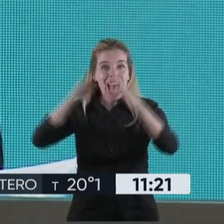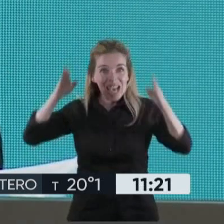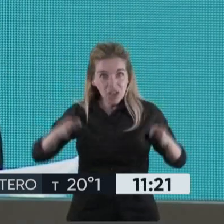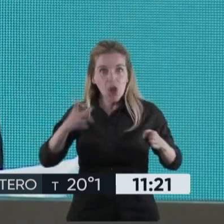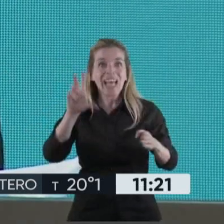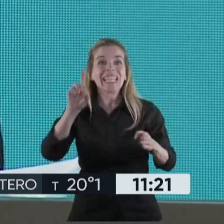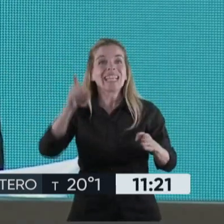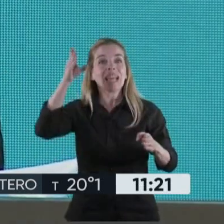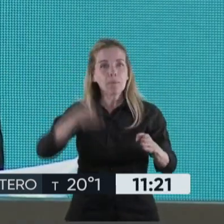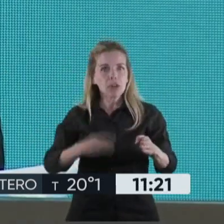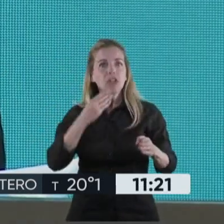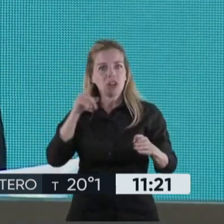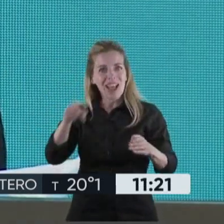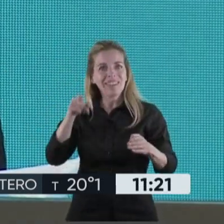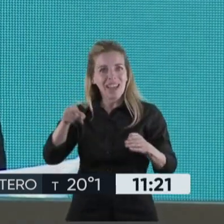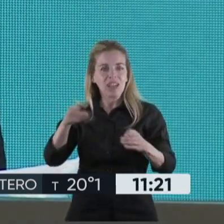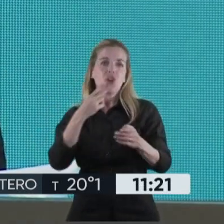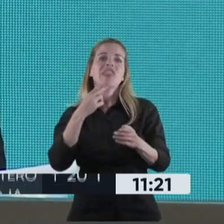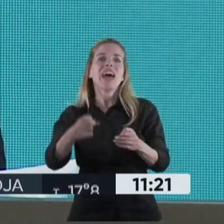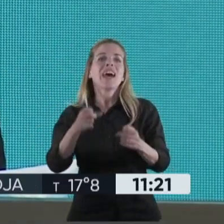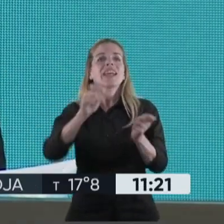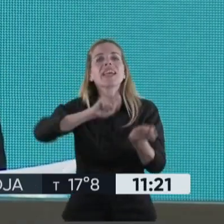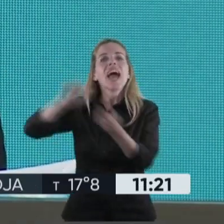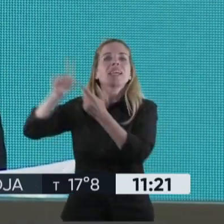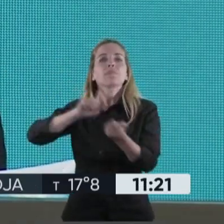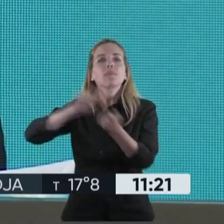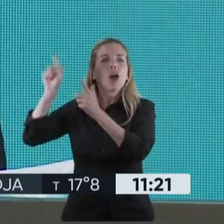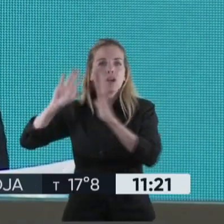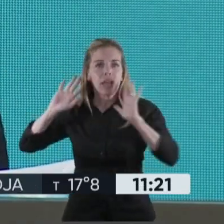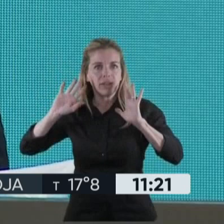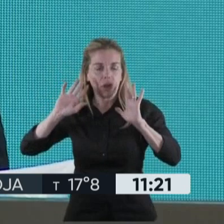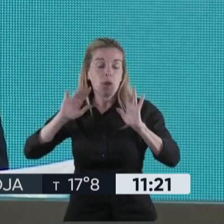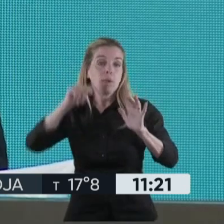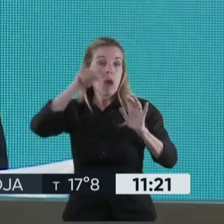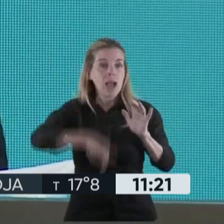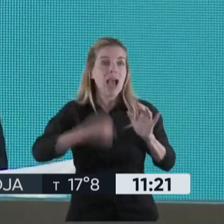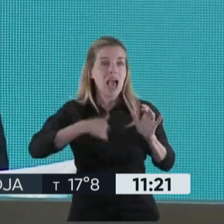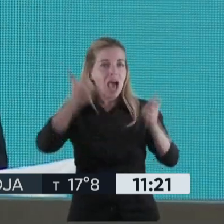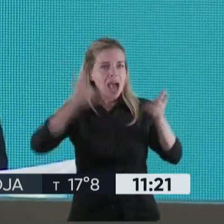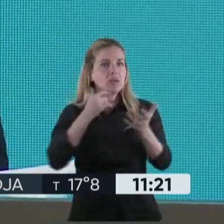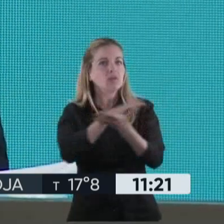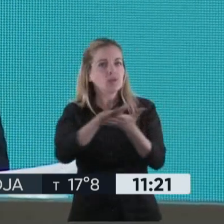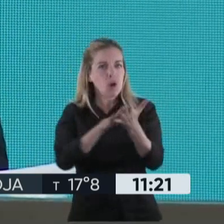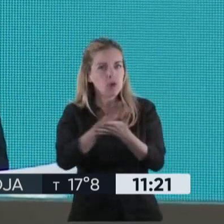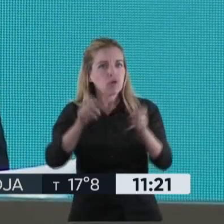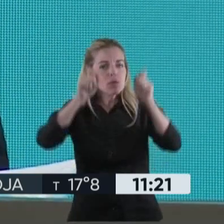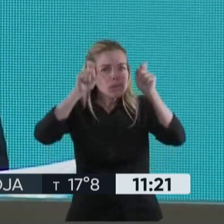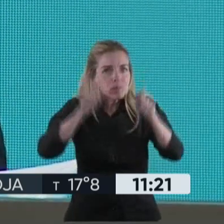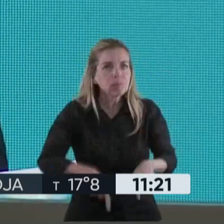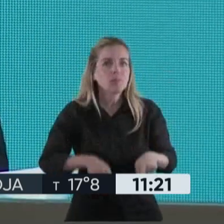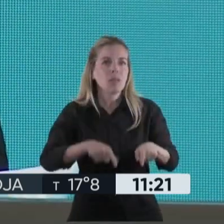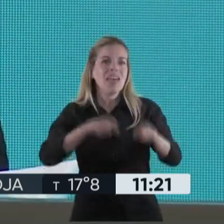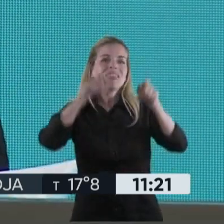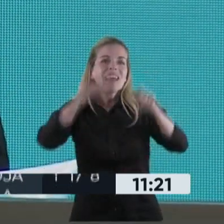las importaciones energéticas, pero tenemos la solución en nuestras manos. La solución es extraer nuestros